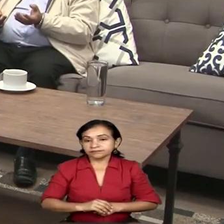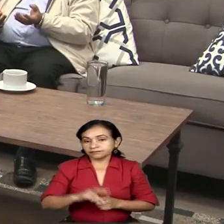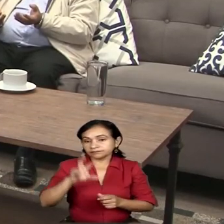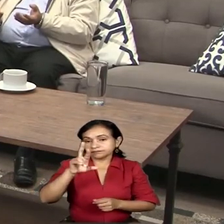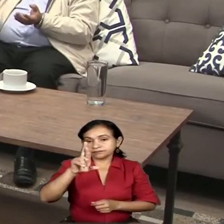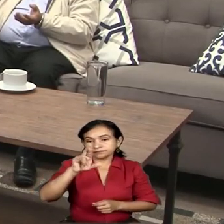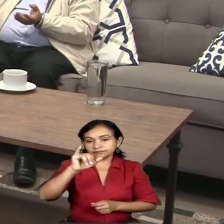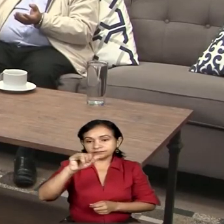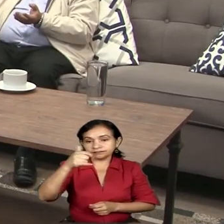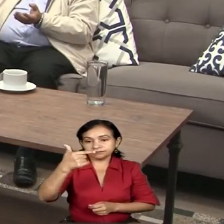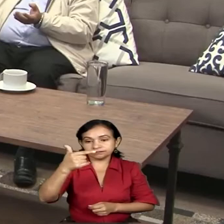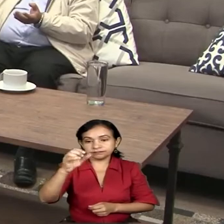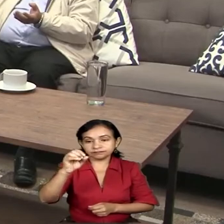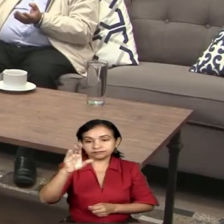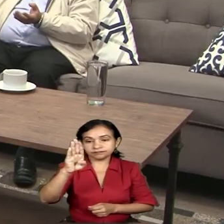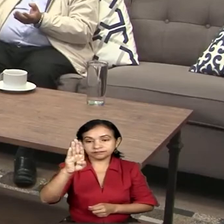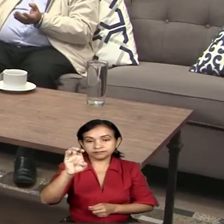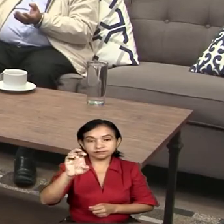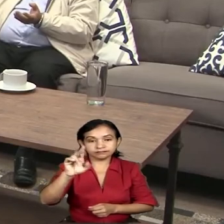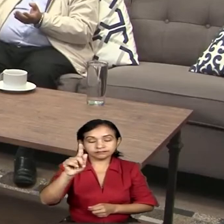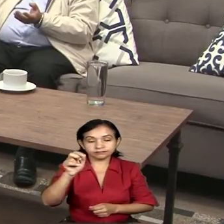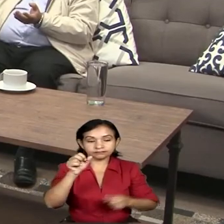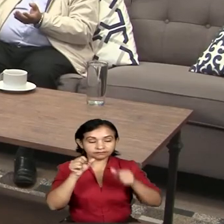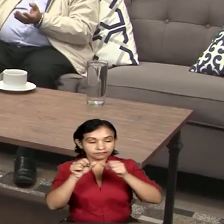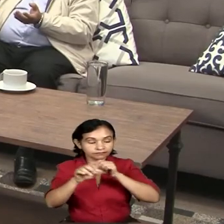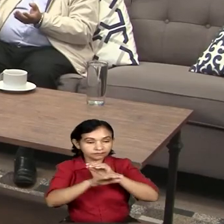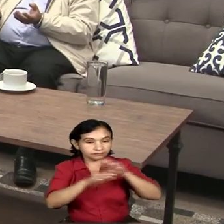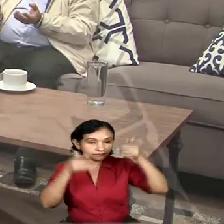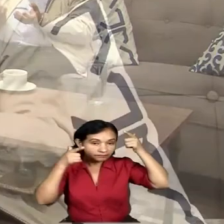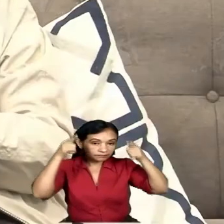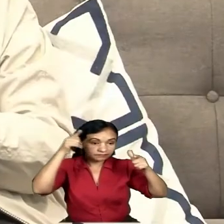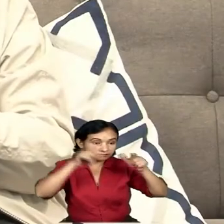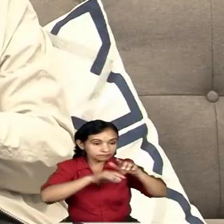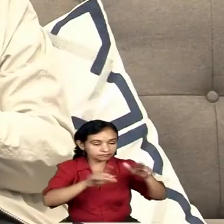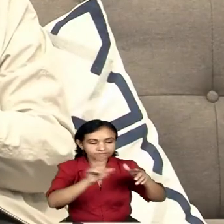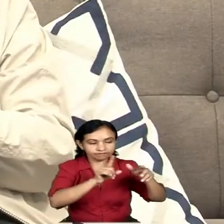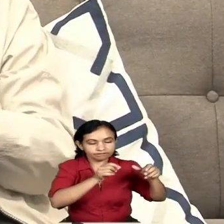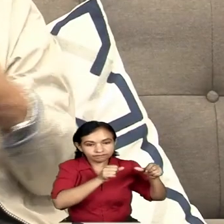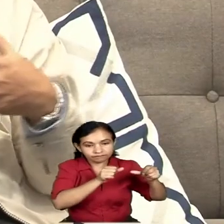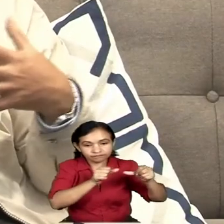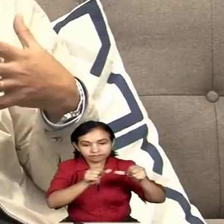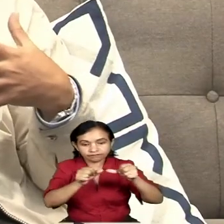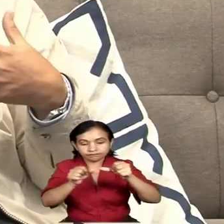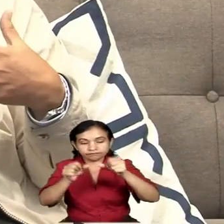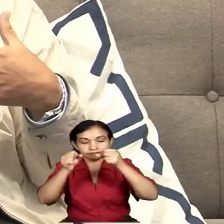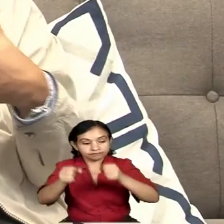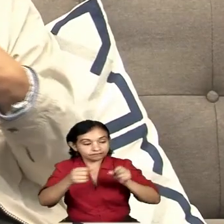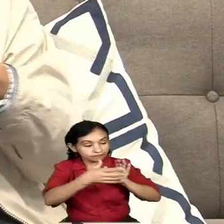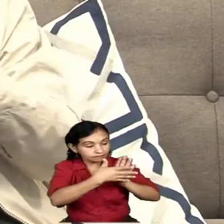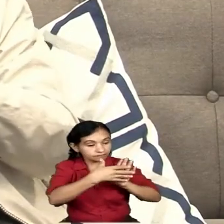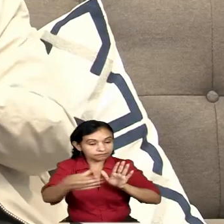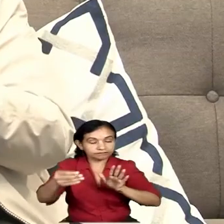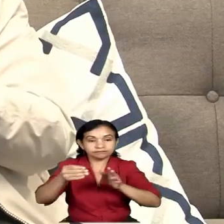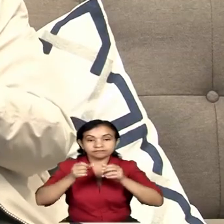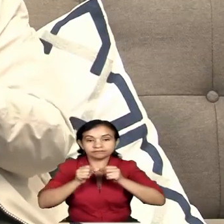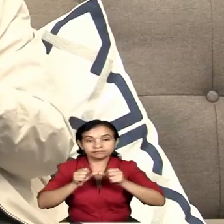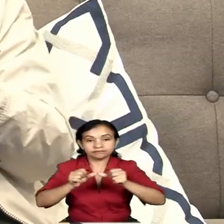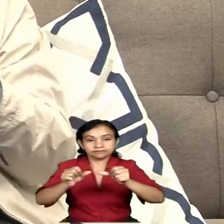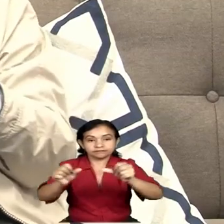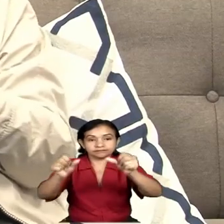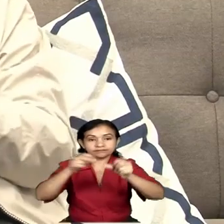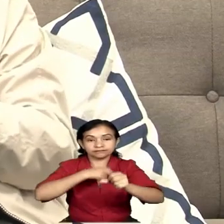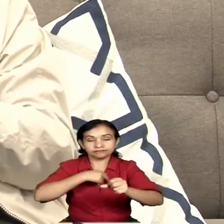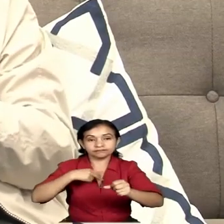Rigoberto es la continuidad de la lucha de Sandino, es el nexo, de